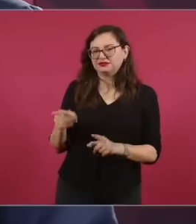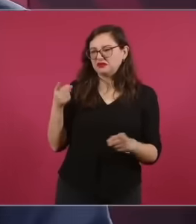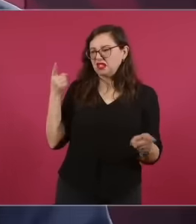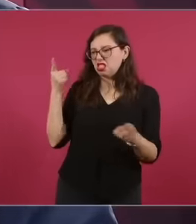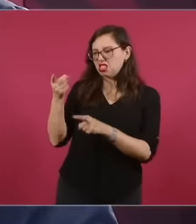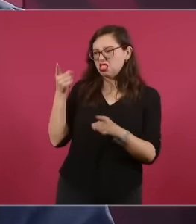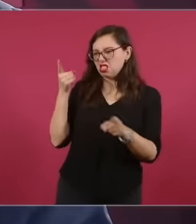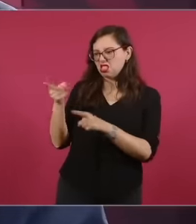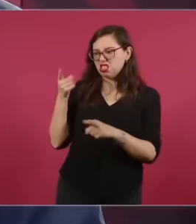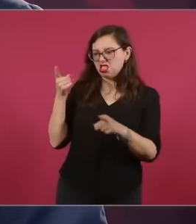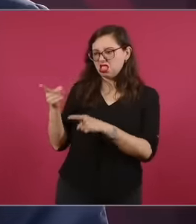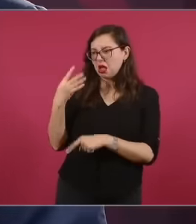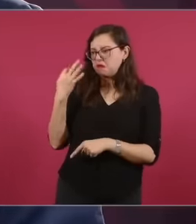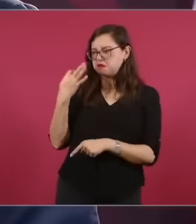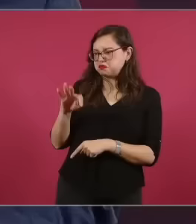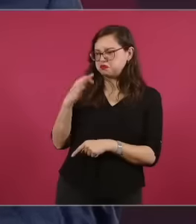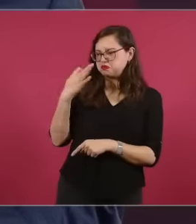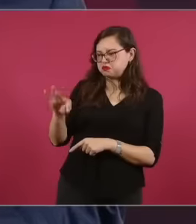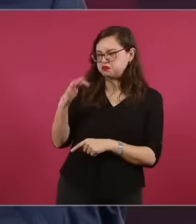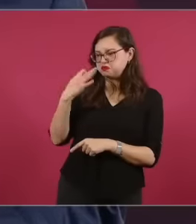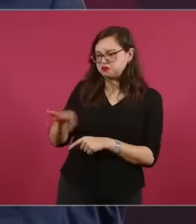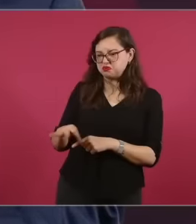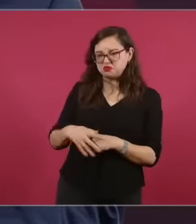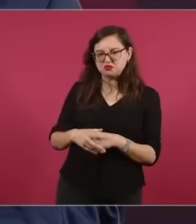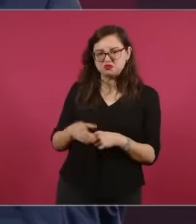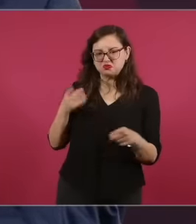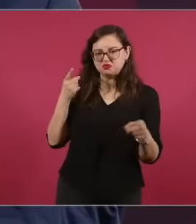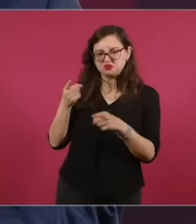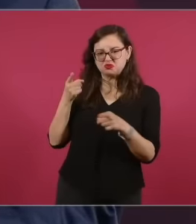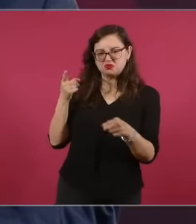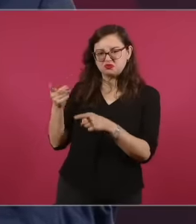insultaban con diciendo que